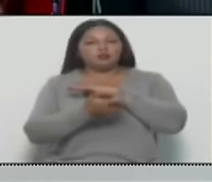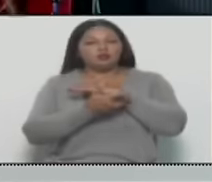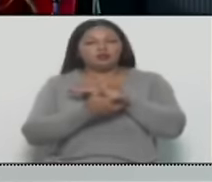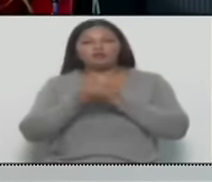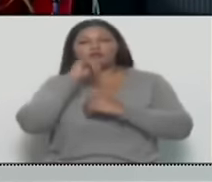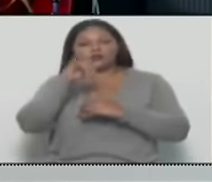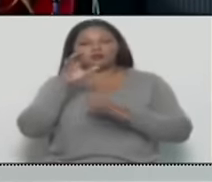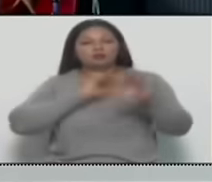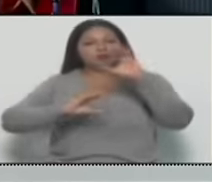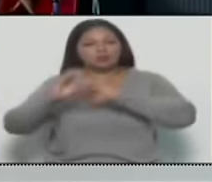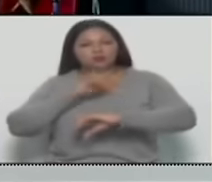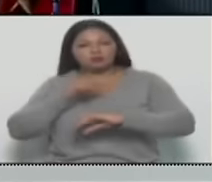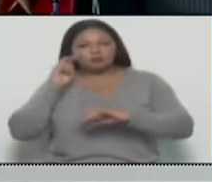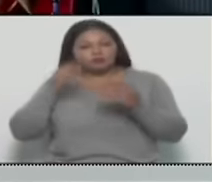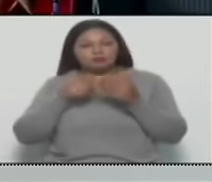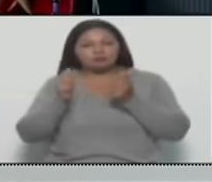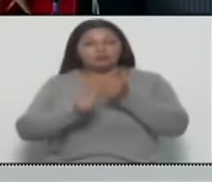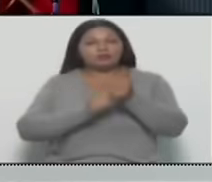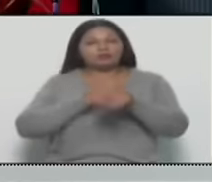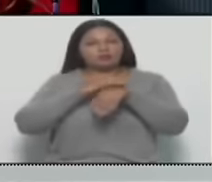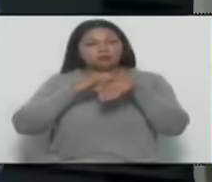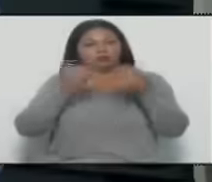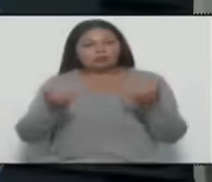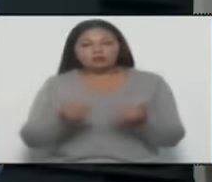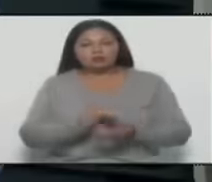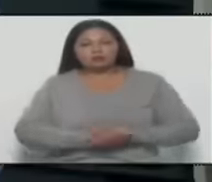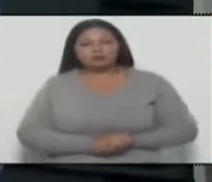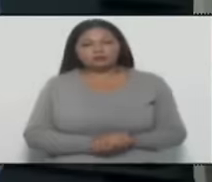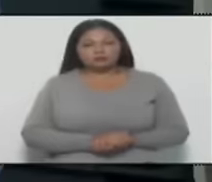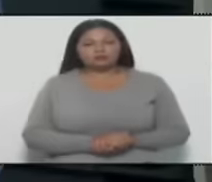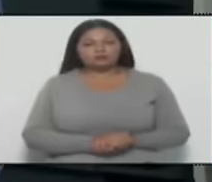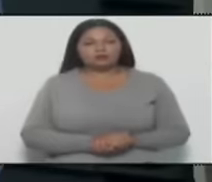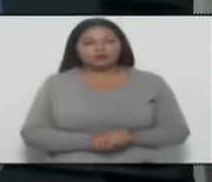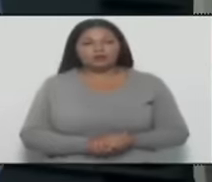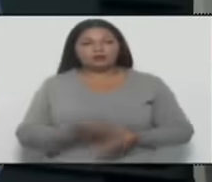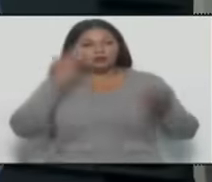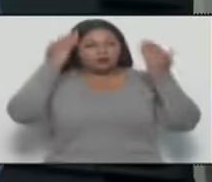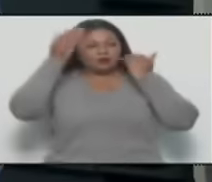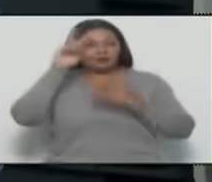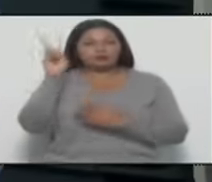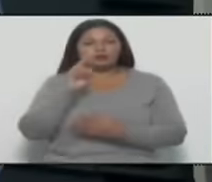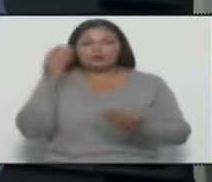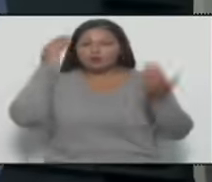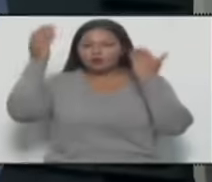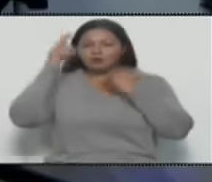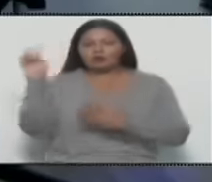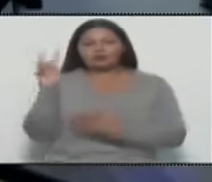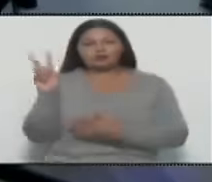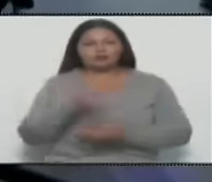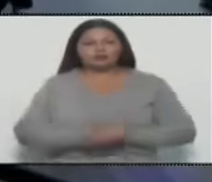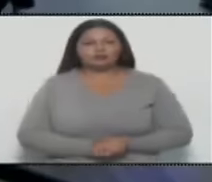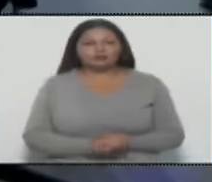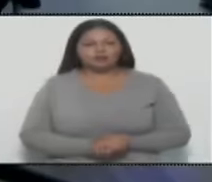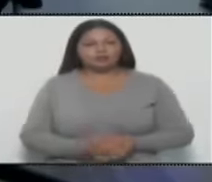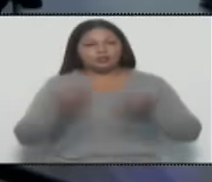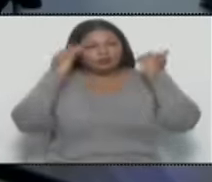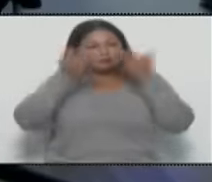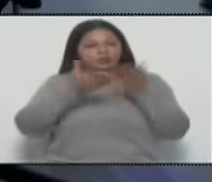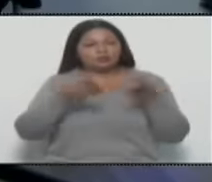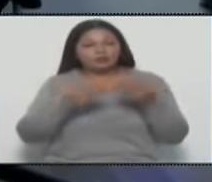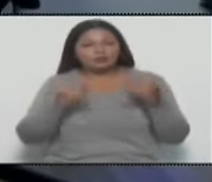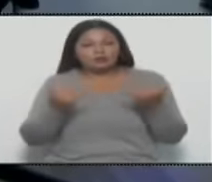comunicación. Viceministro, ¿cómo está? Bienvenido, buenos días. Buenos días, gracias por la invitación. Hola, hola, Venezuela. Gracias por acompañarnos. Hola, hola, Venezuela. Ese es nuestro saludo para